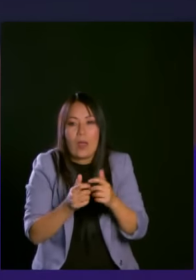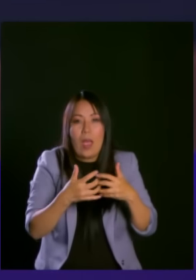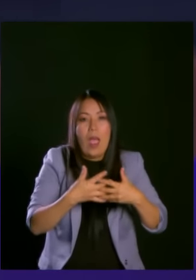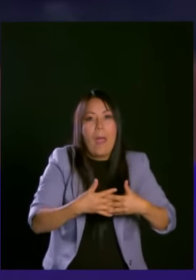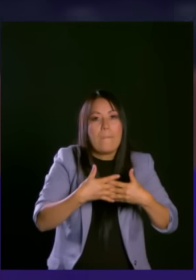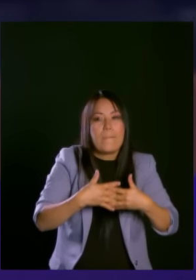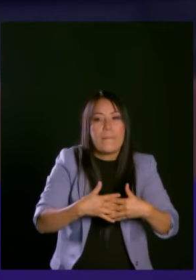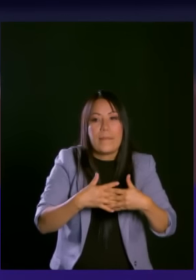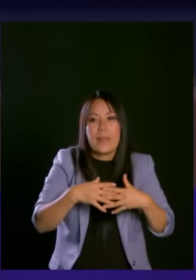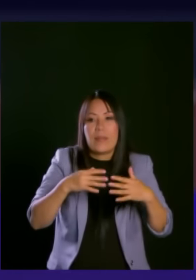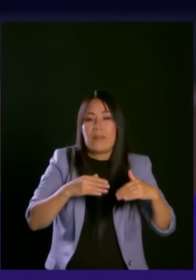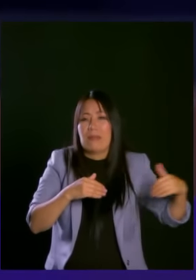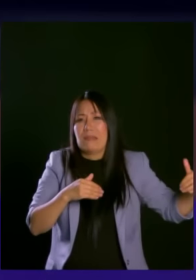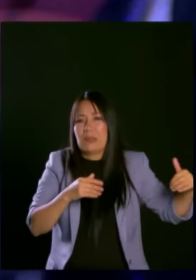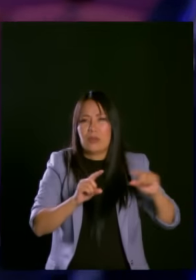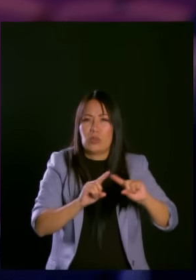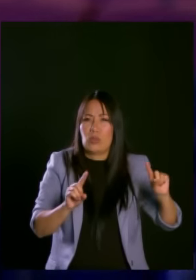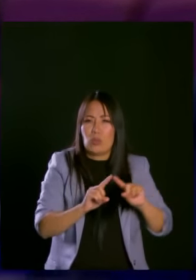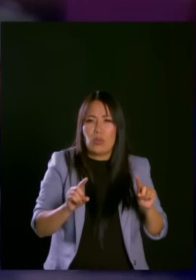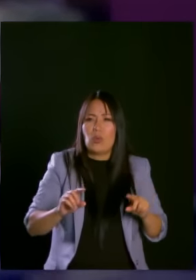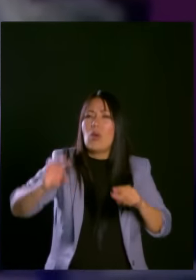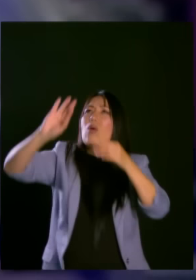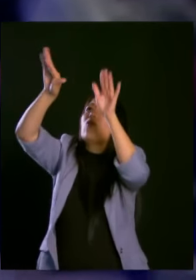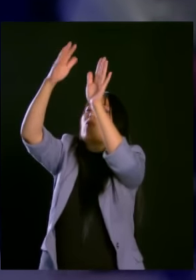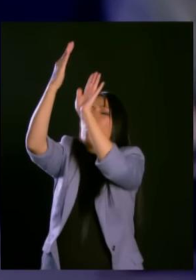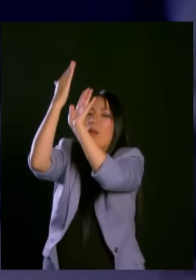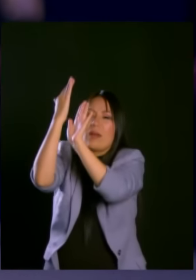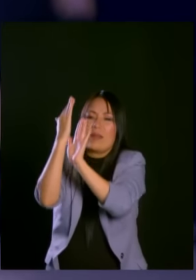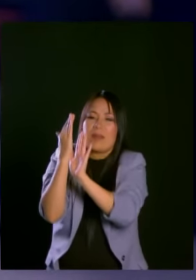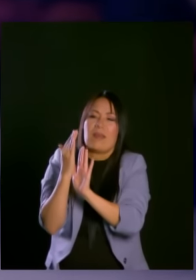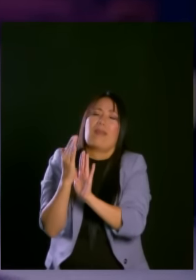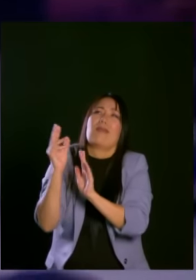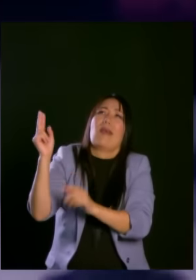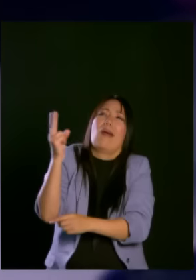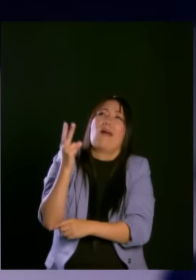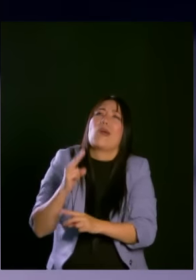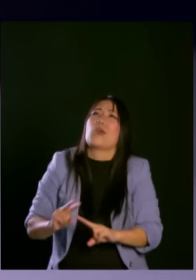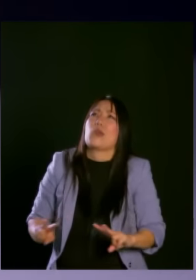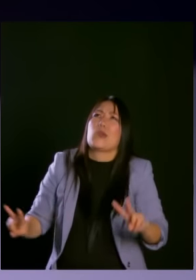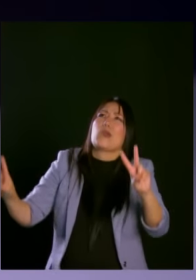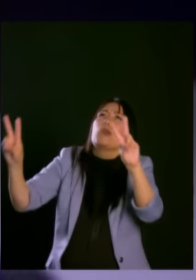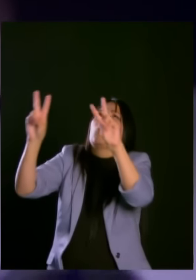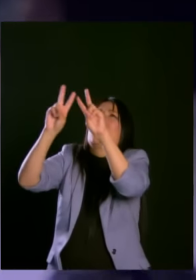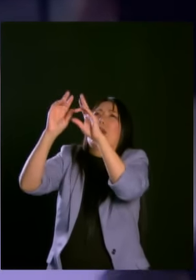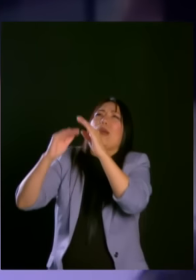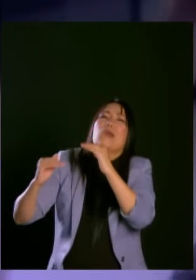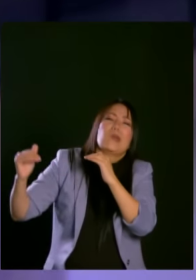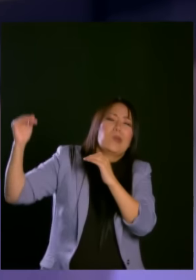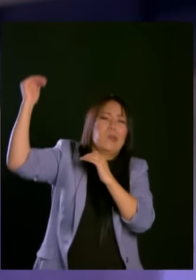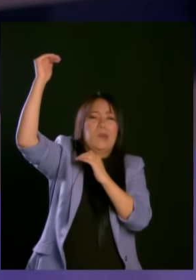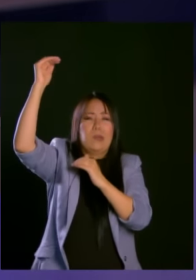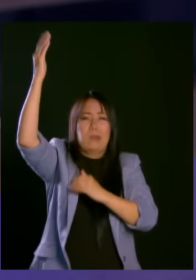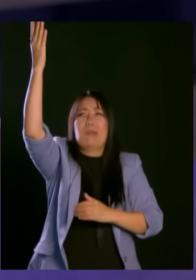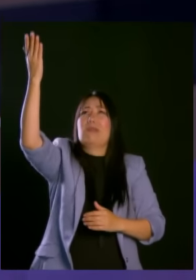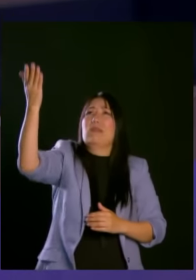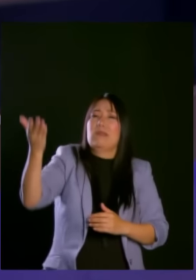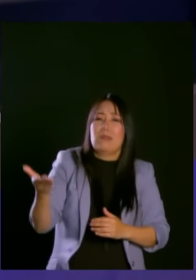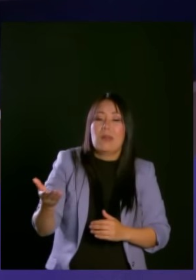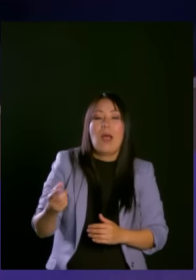Es la presencia de Dios lo más valioso que puede existir. Mira, si Dios te dice hoy, mi presencia